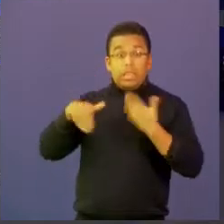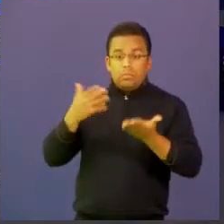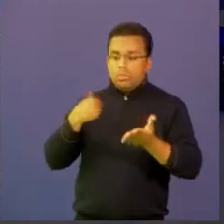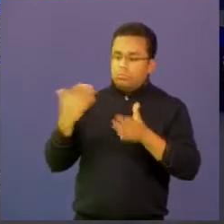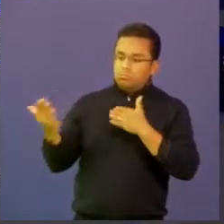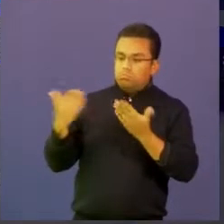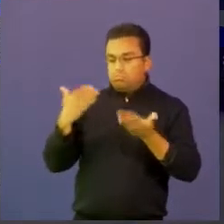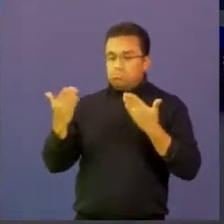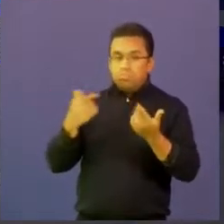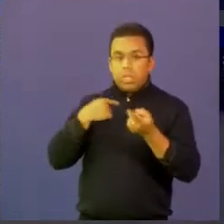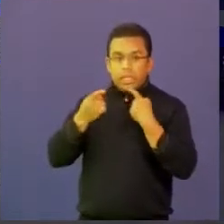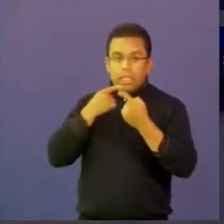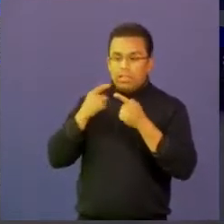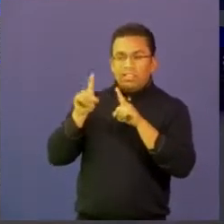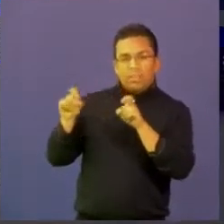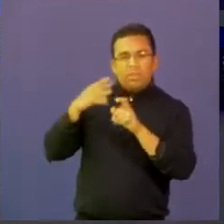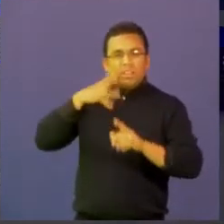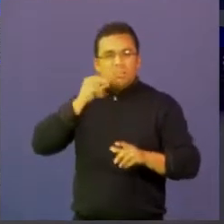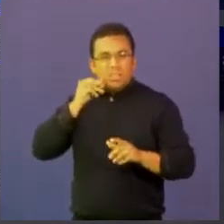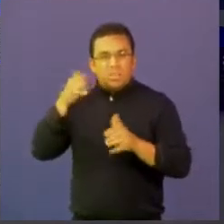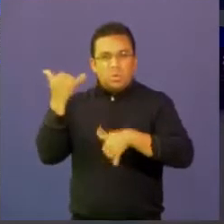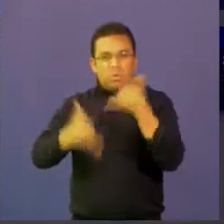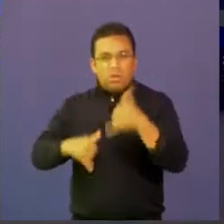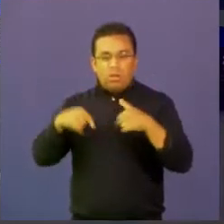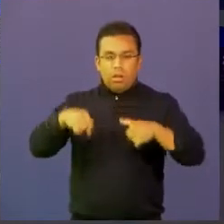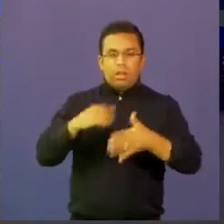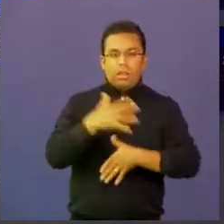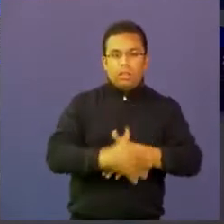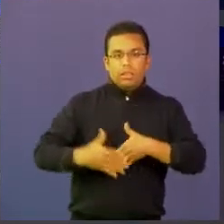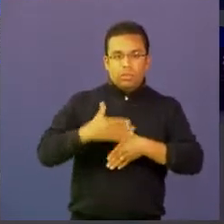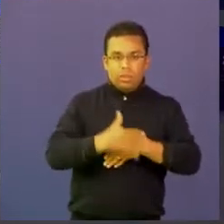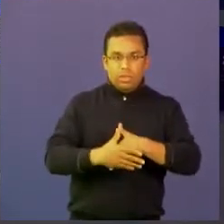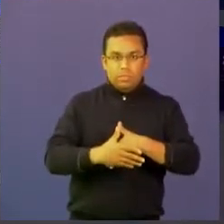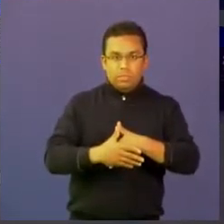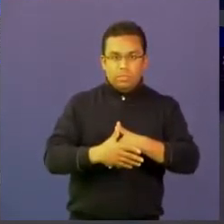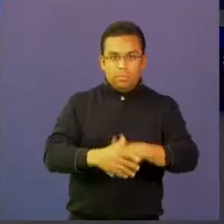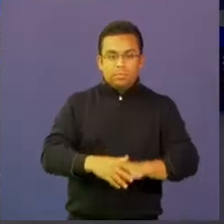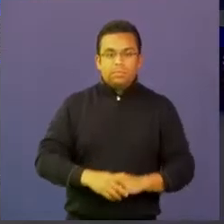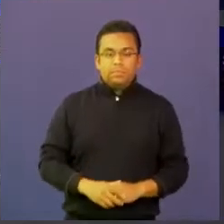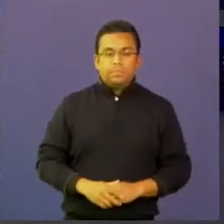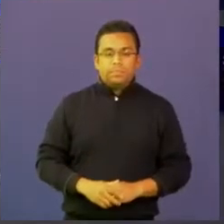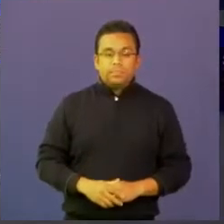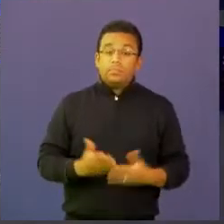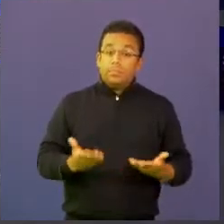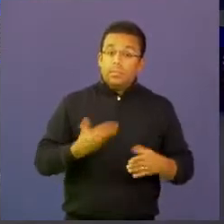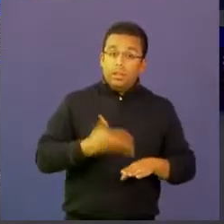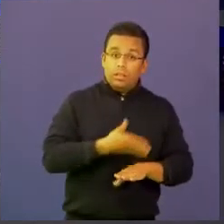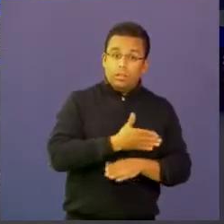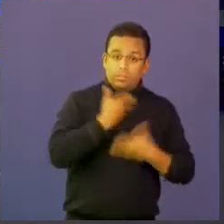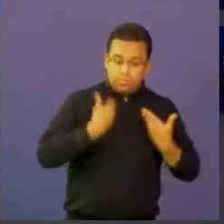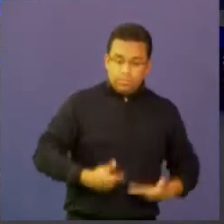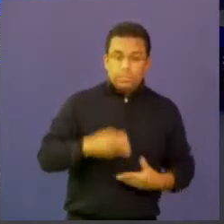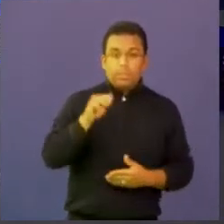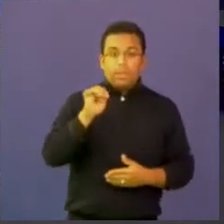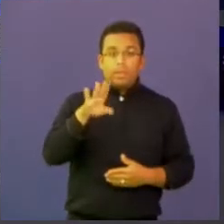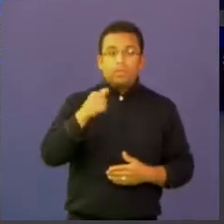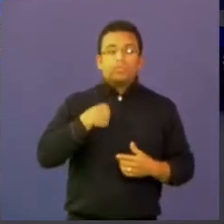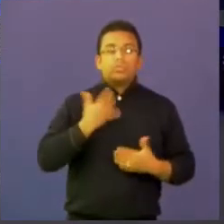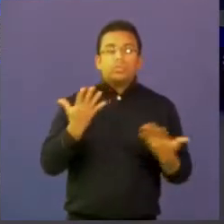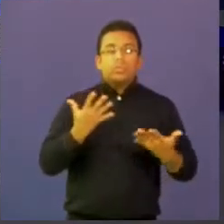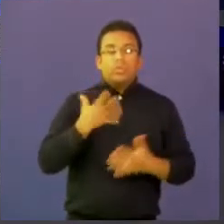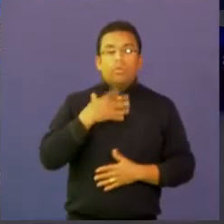el tema de experiencia de juego en Latinoamérica. Como les contaba, yo soy Mateo Adá, soy francés,